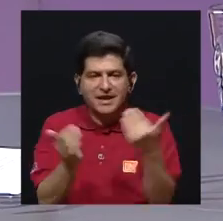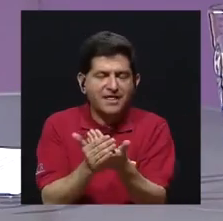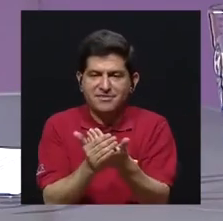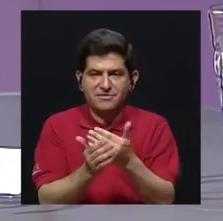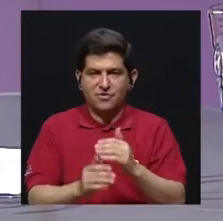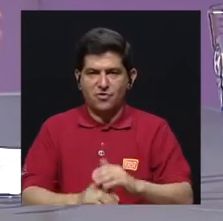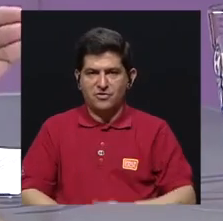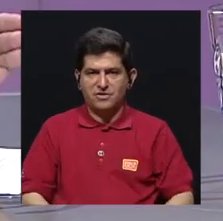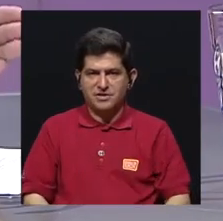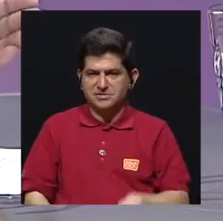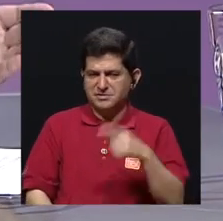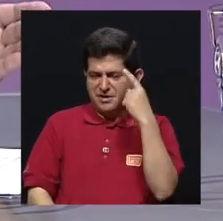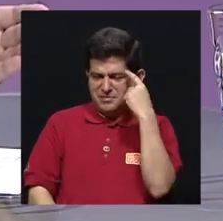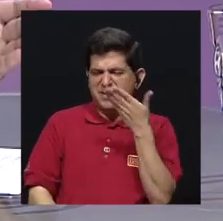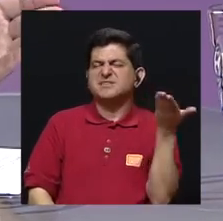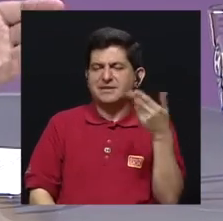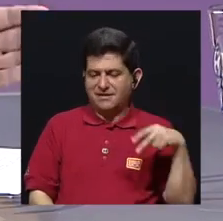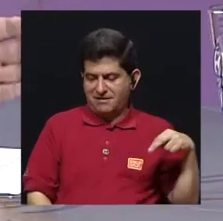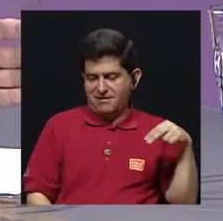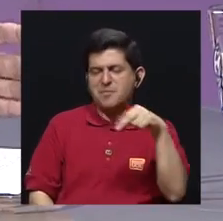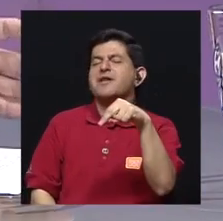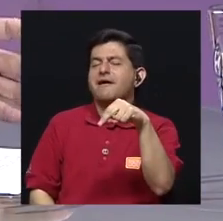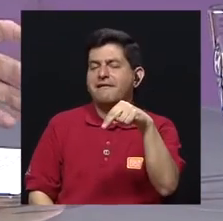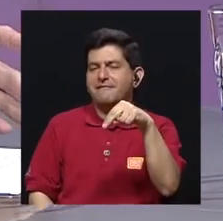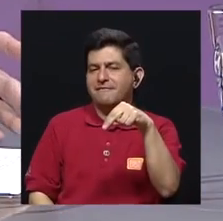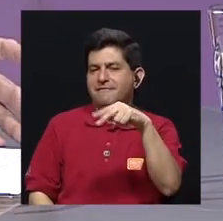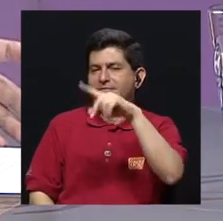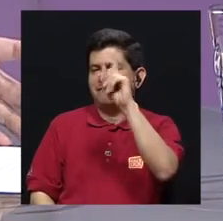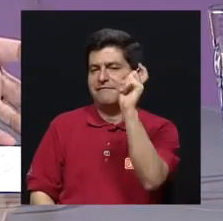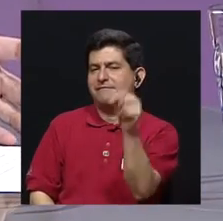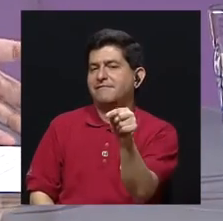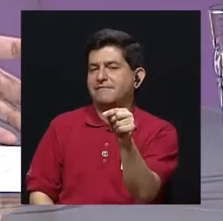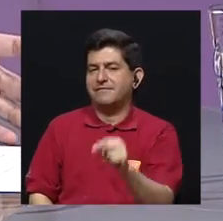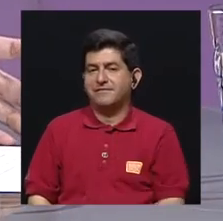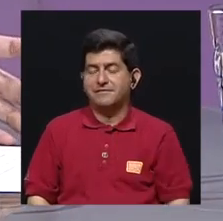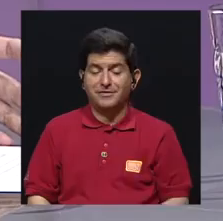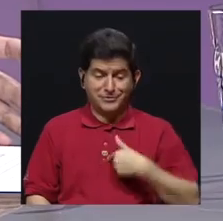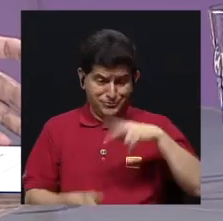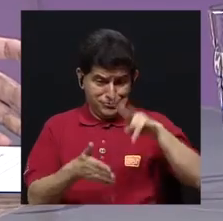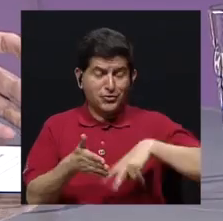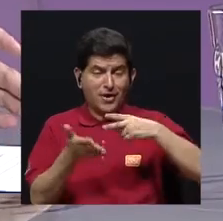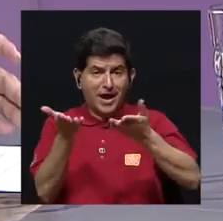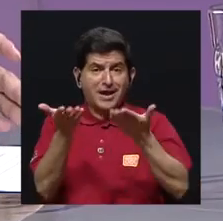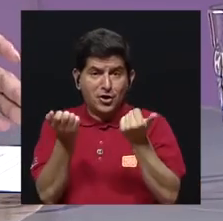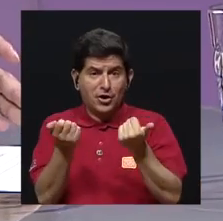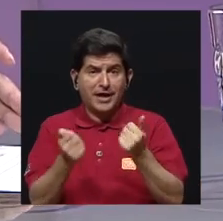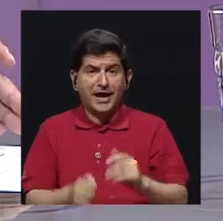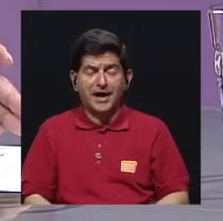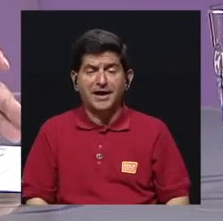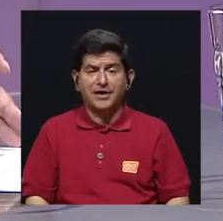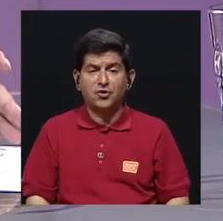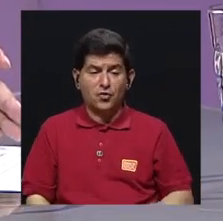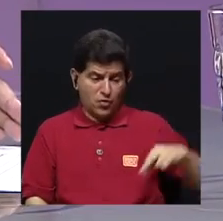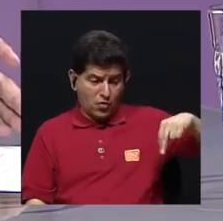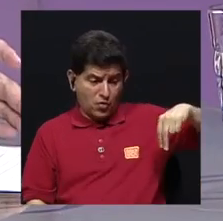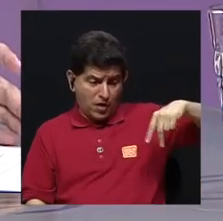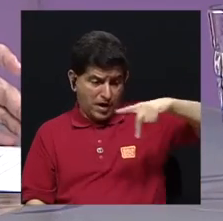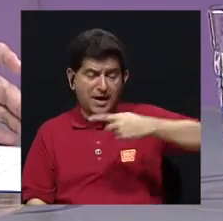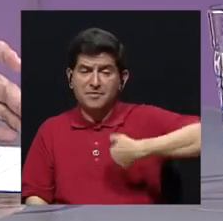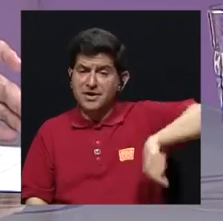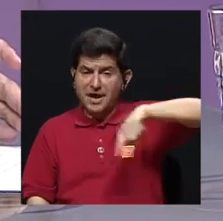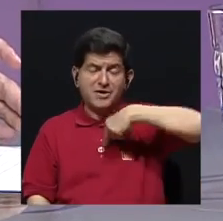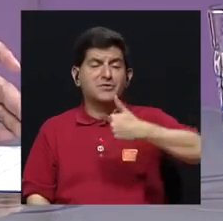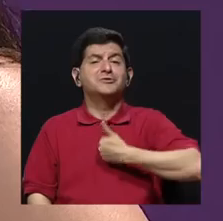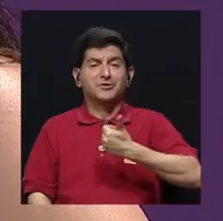¿Y qué les parece? ¿Caminamos? Entonces, esto quería leerlo para que vean que el caminar siempre está en